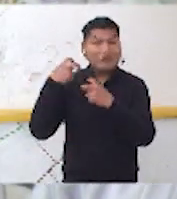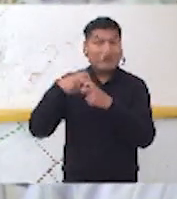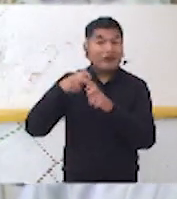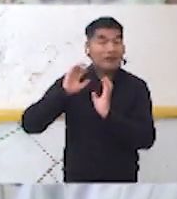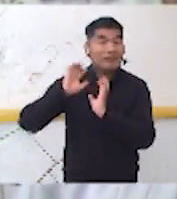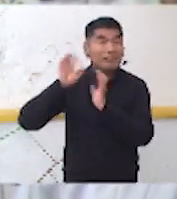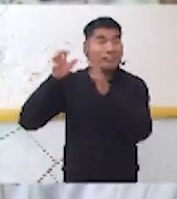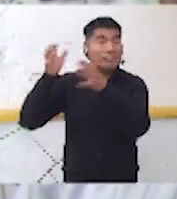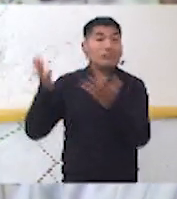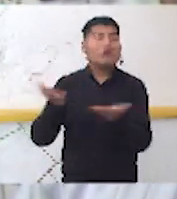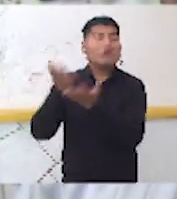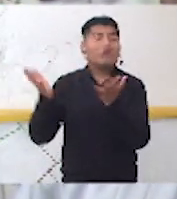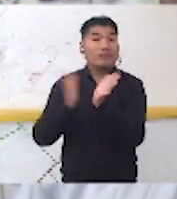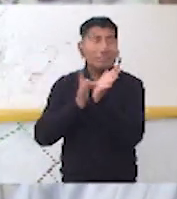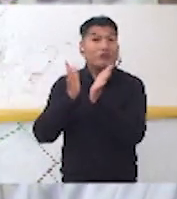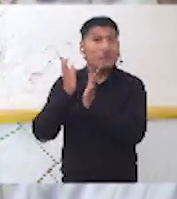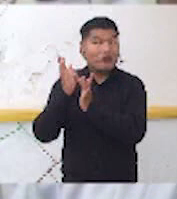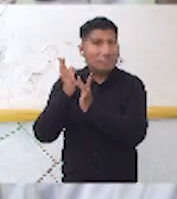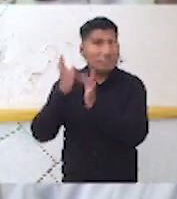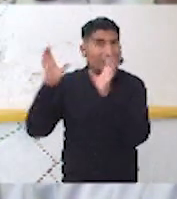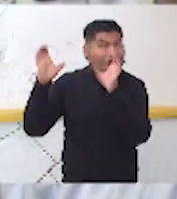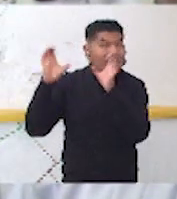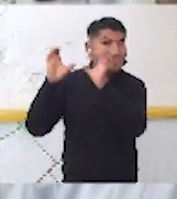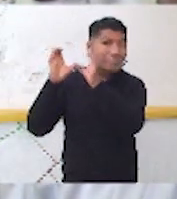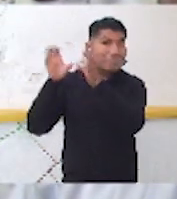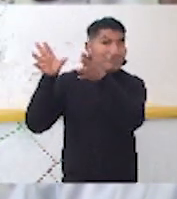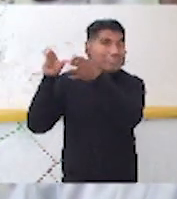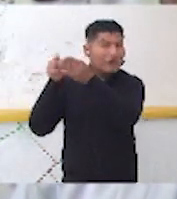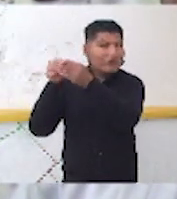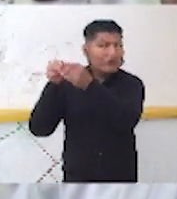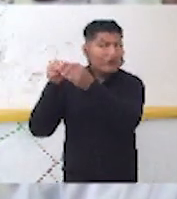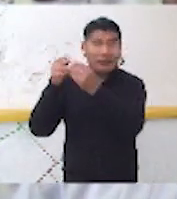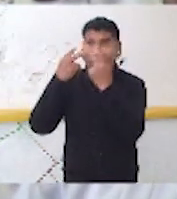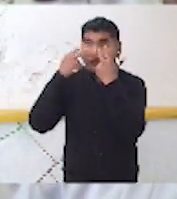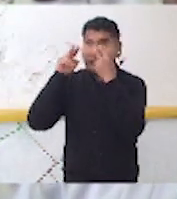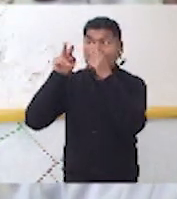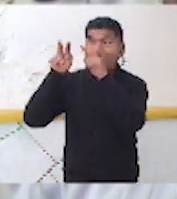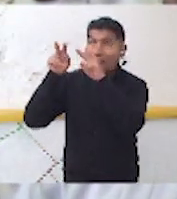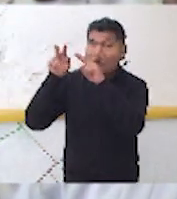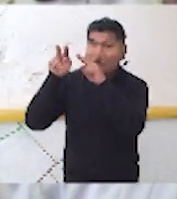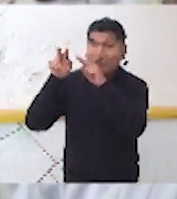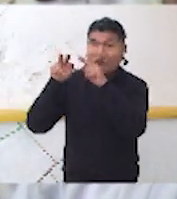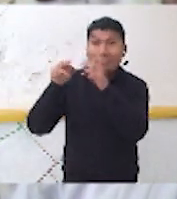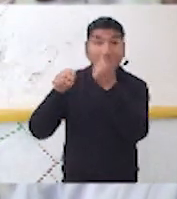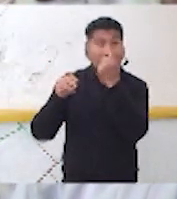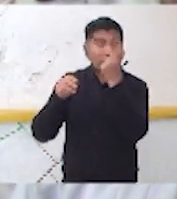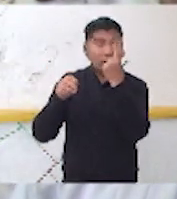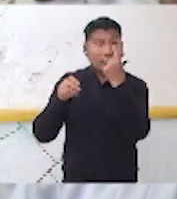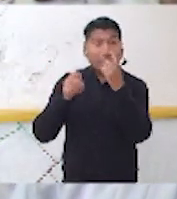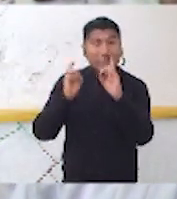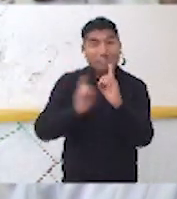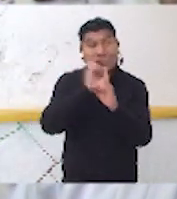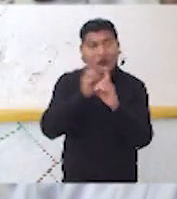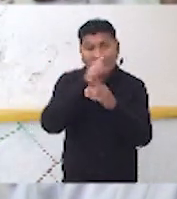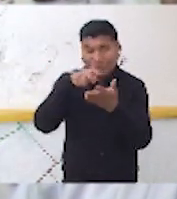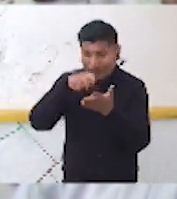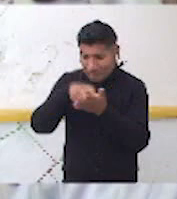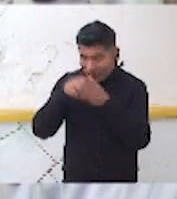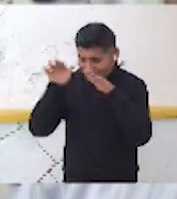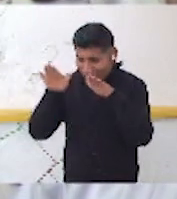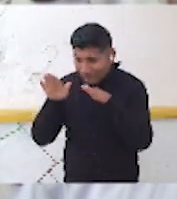donde Jesús los había citado. Al verlo, se postraron delante de él. Sin